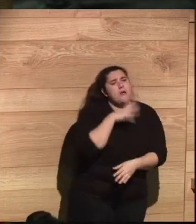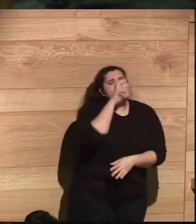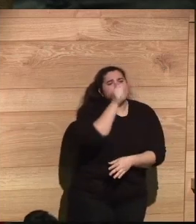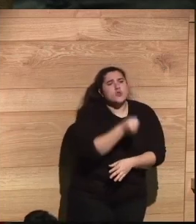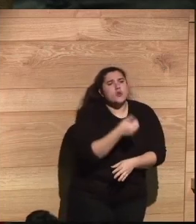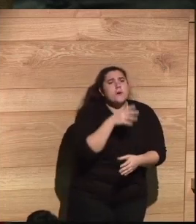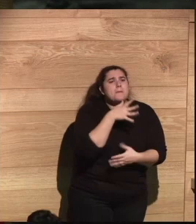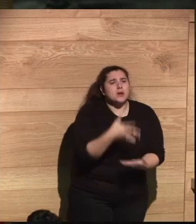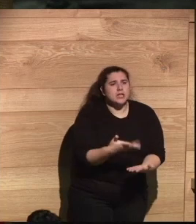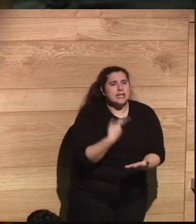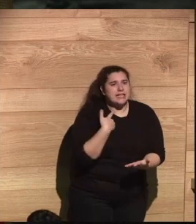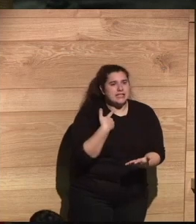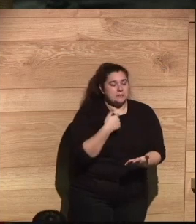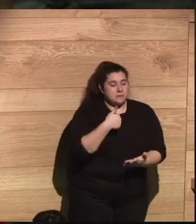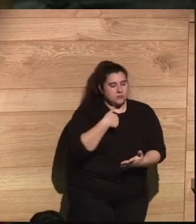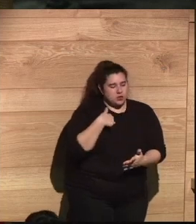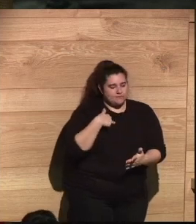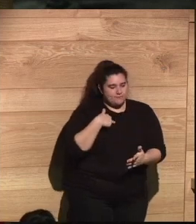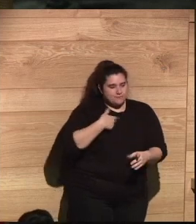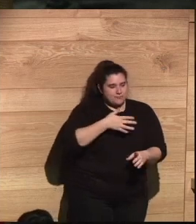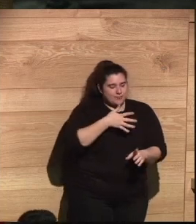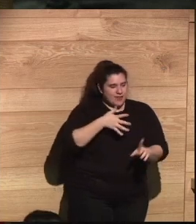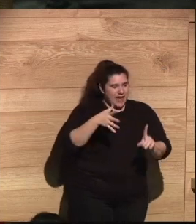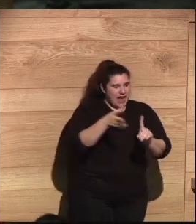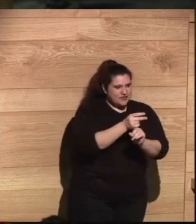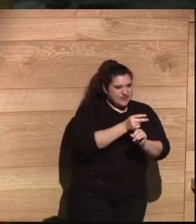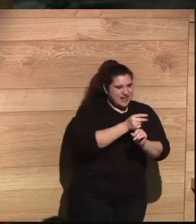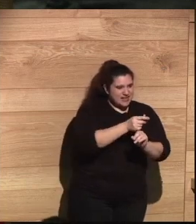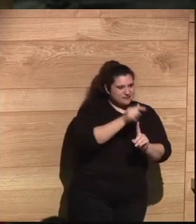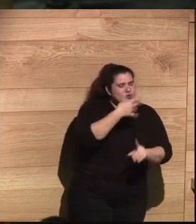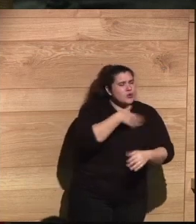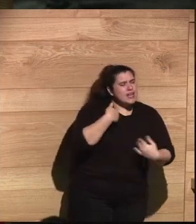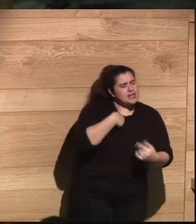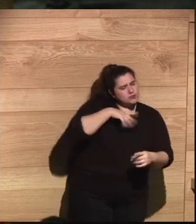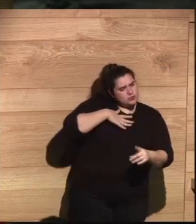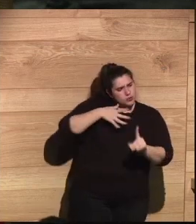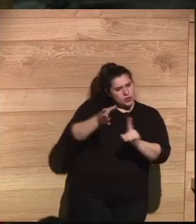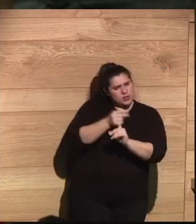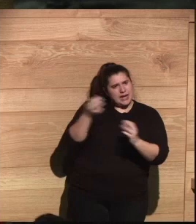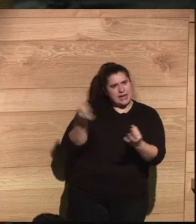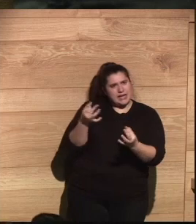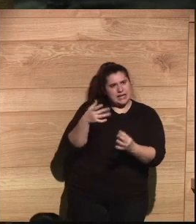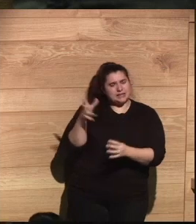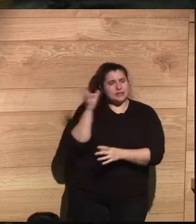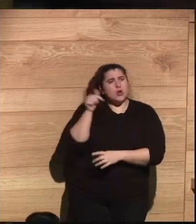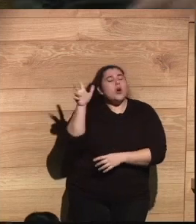qué quieres que encuentre yo al escuchar esa canción? ¿Qué le